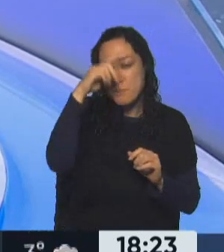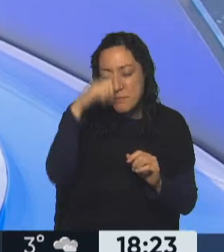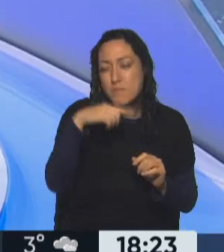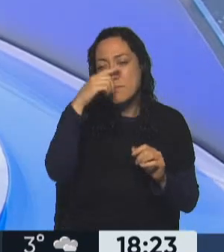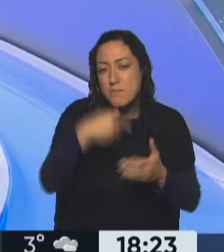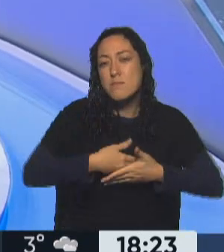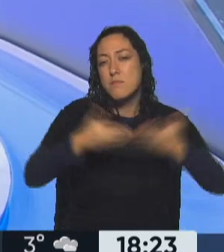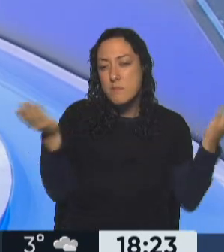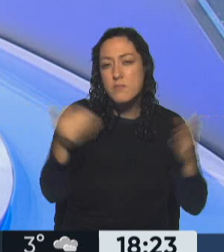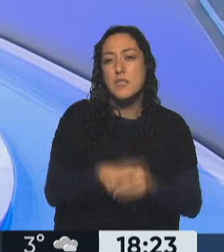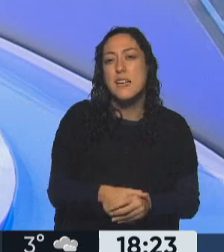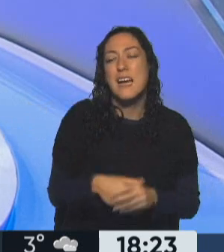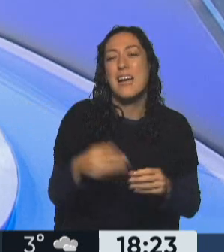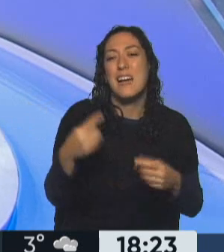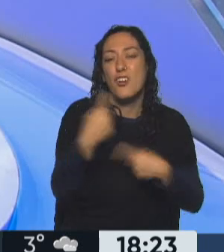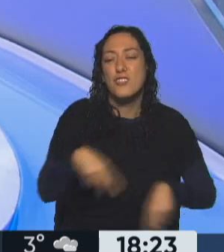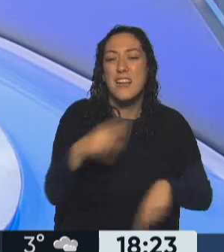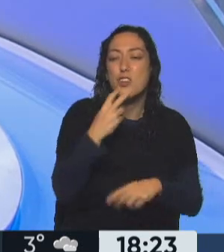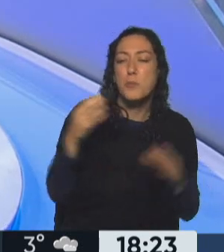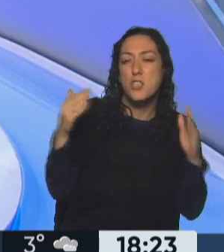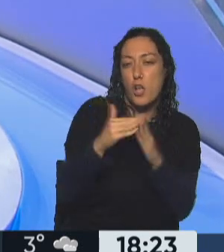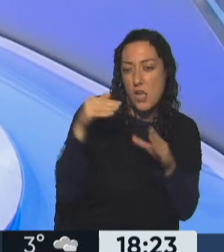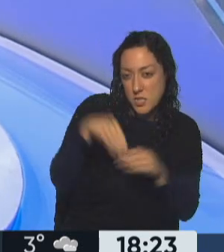así. Venta de electrodomésticos, artículo para el hogar.